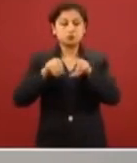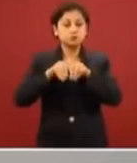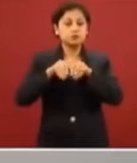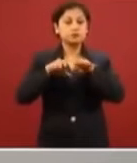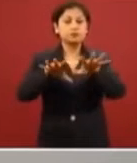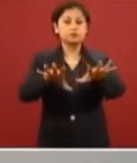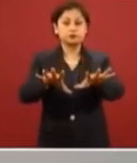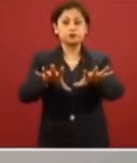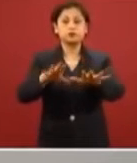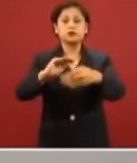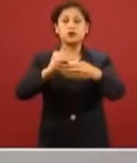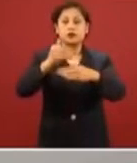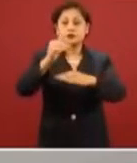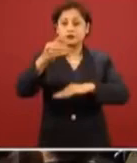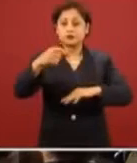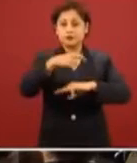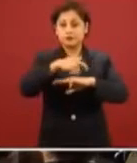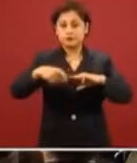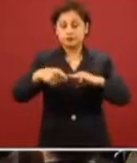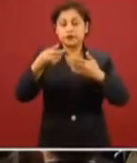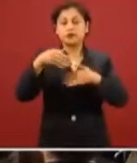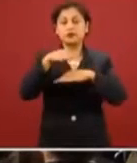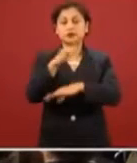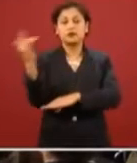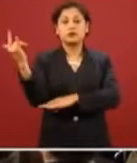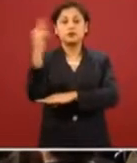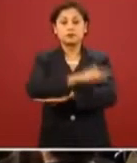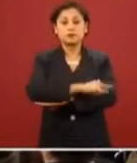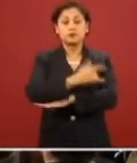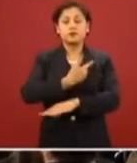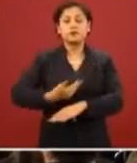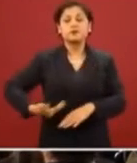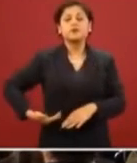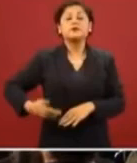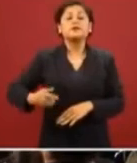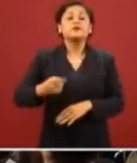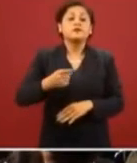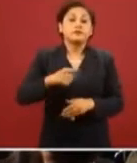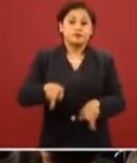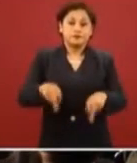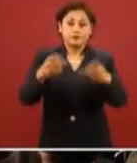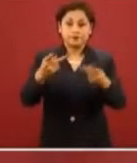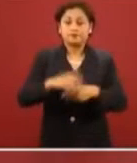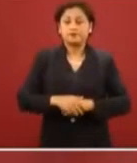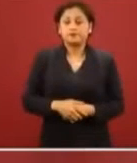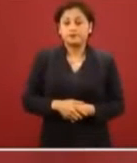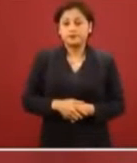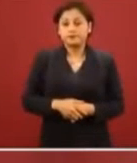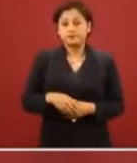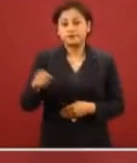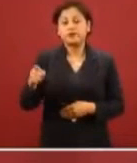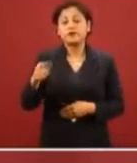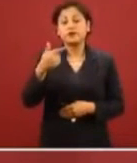estos cachitos alusivos al avión presidencial. Los números van a ser del 7 ceros al